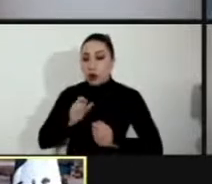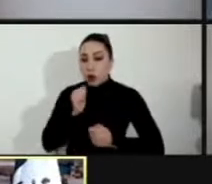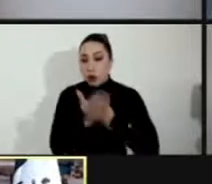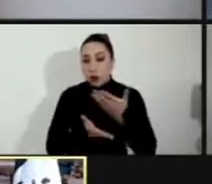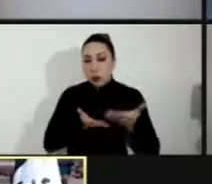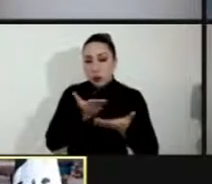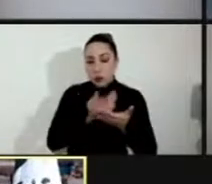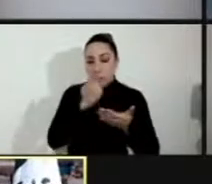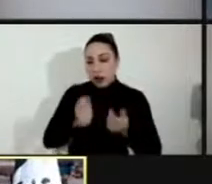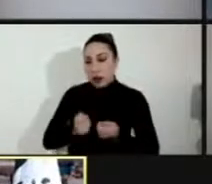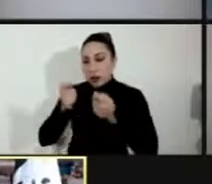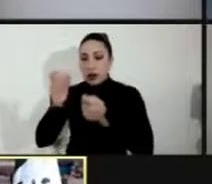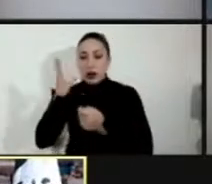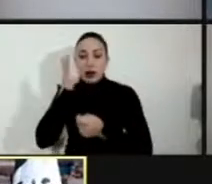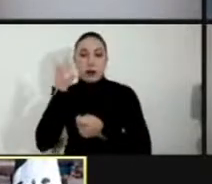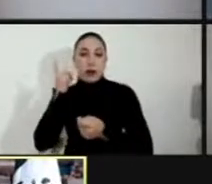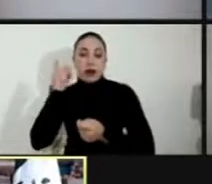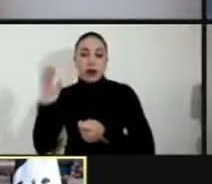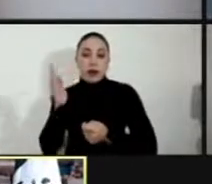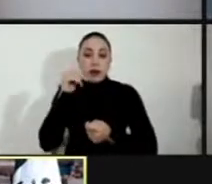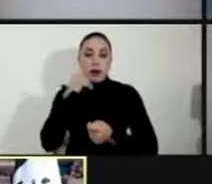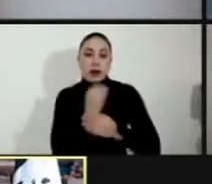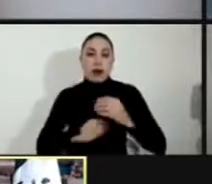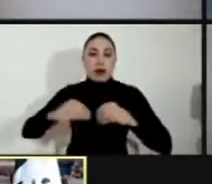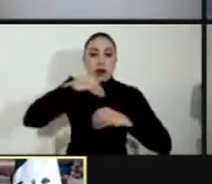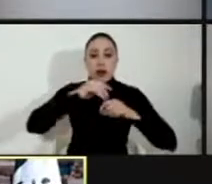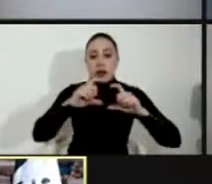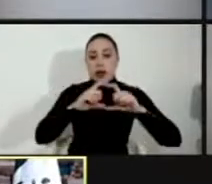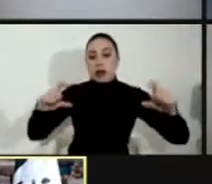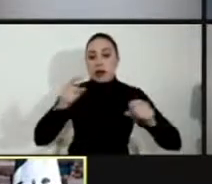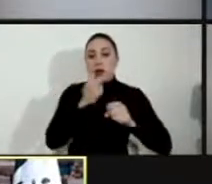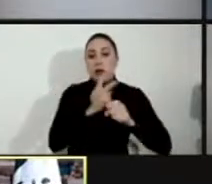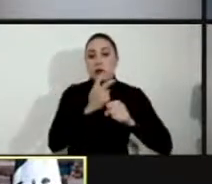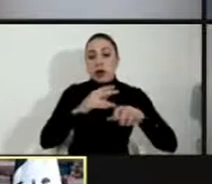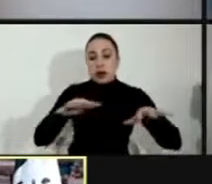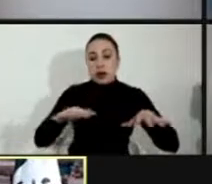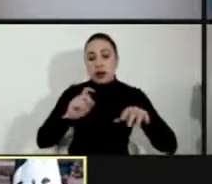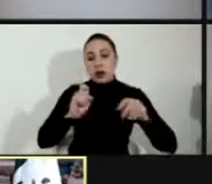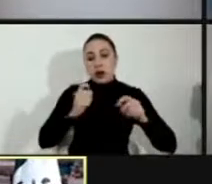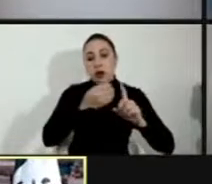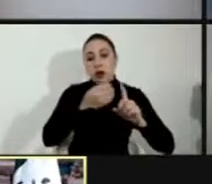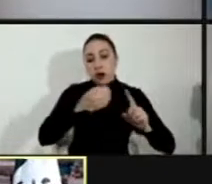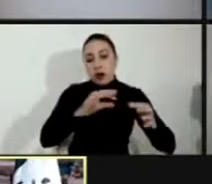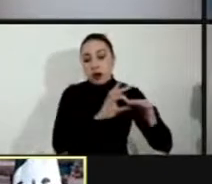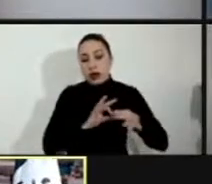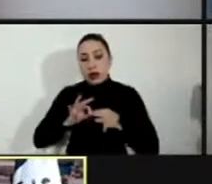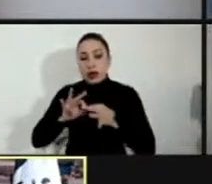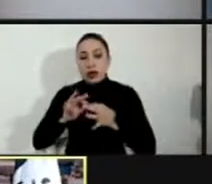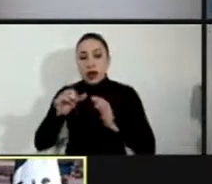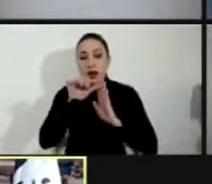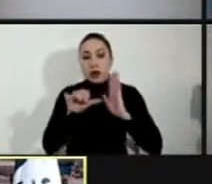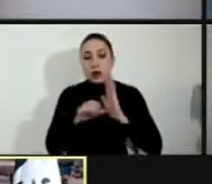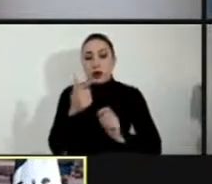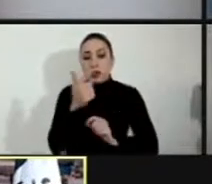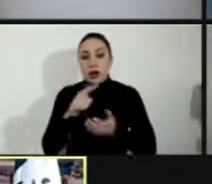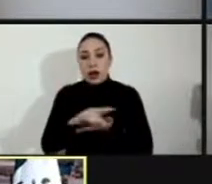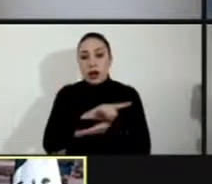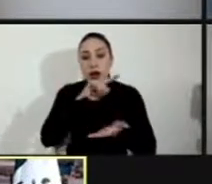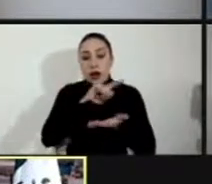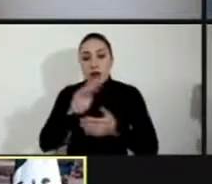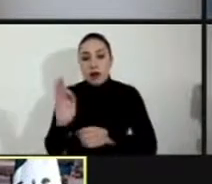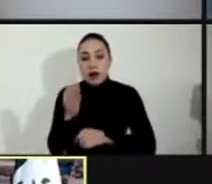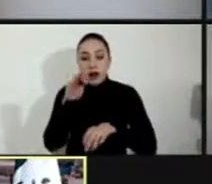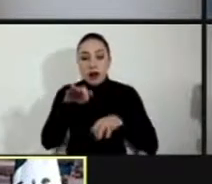de reto por el que se adicione un párrafo segundo, recorriendo el subsecuente artículo 7 de la Ley Federal de Trabajo suscrita por el diputado Nazareno